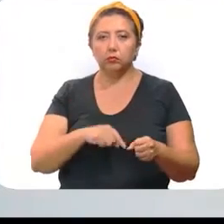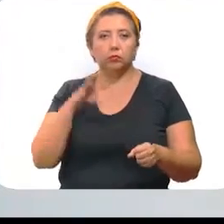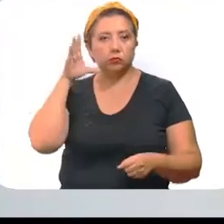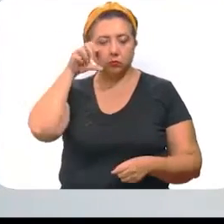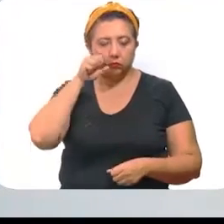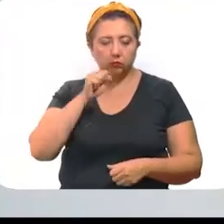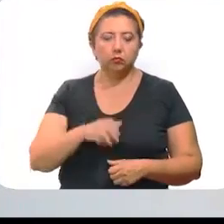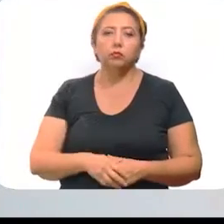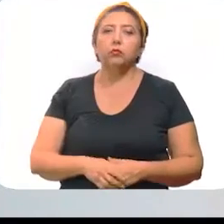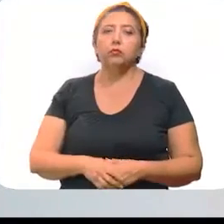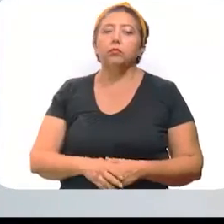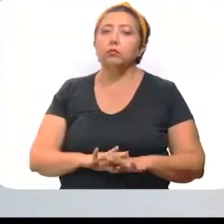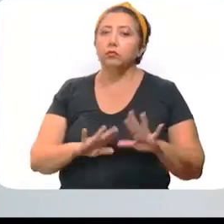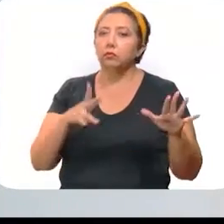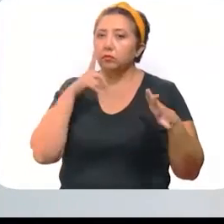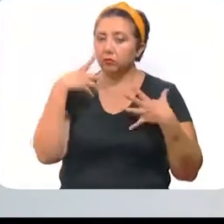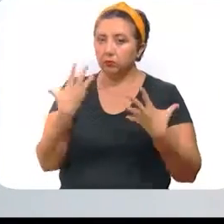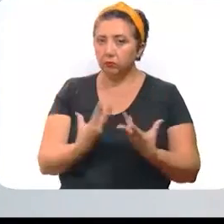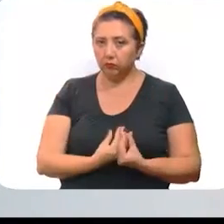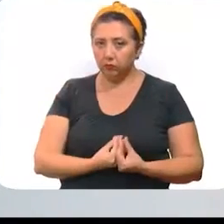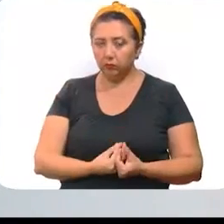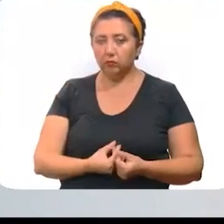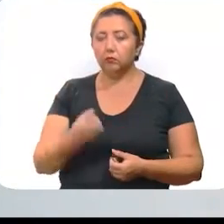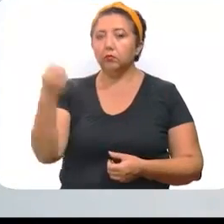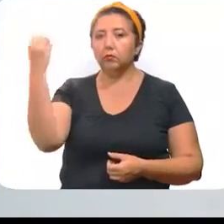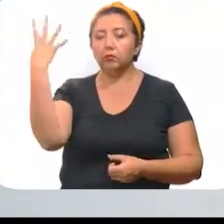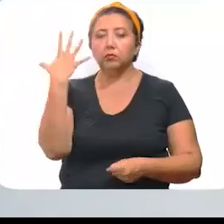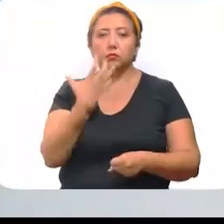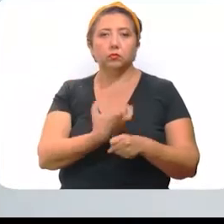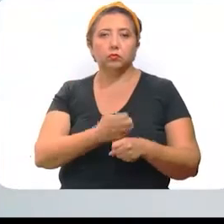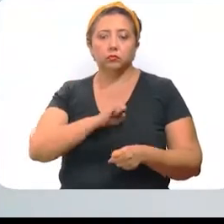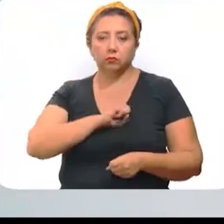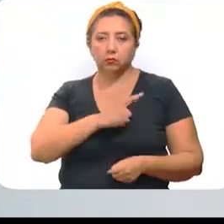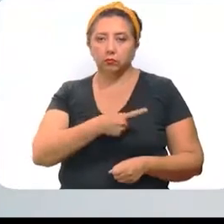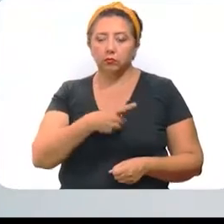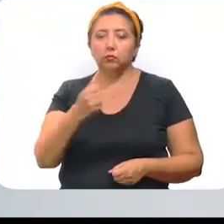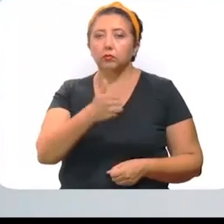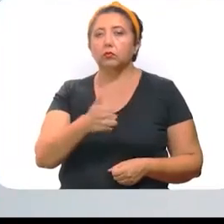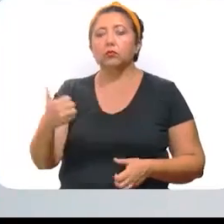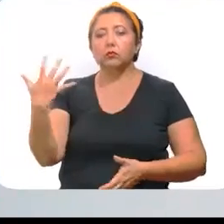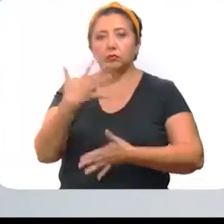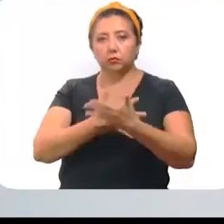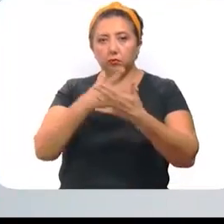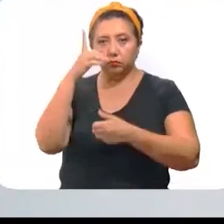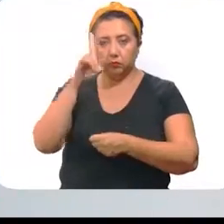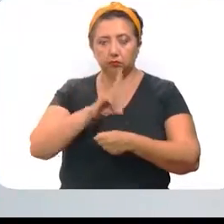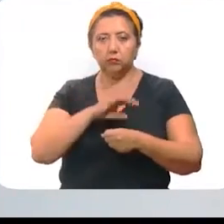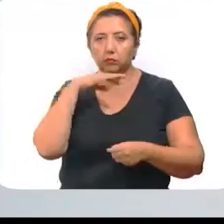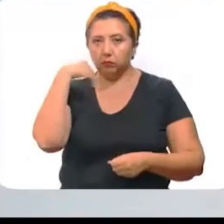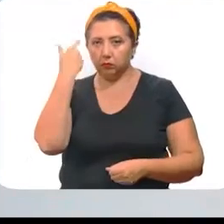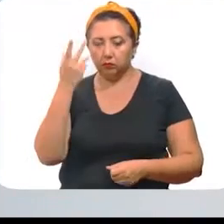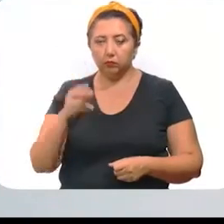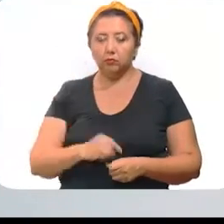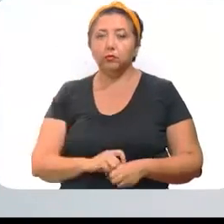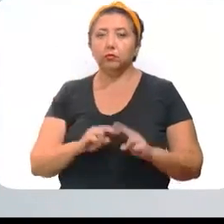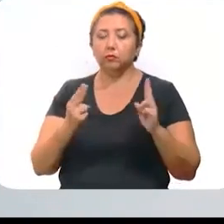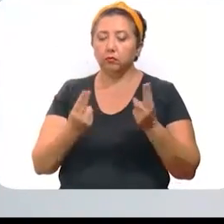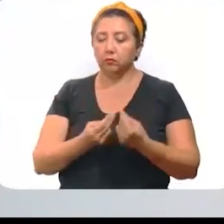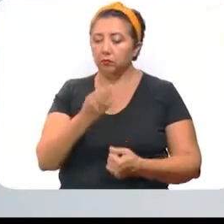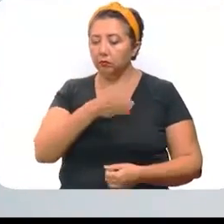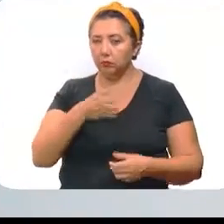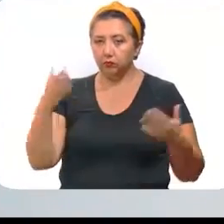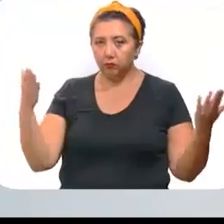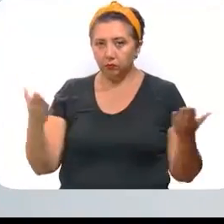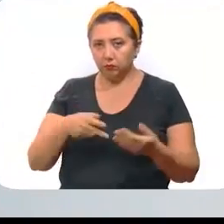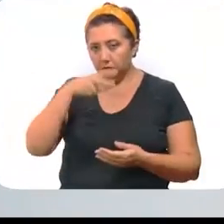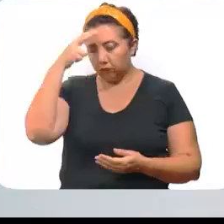marcan color naranja. Como hemos informado, el semáforo estatal de salud se va a dar a conocer cada 15 días con la finalidad de homologar fechas de presentación